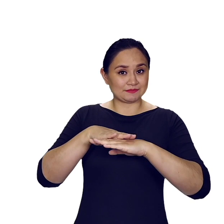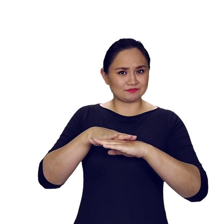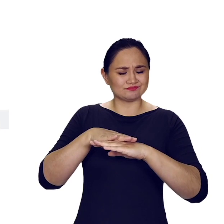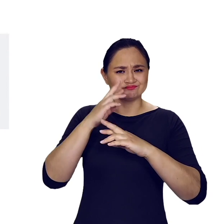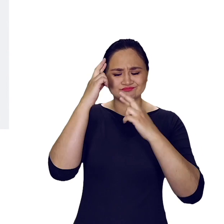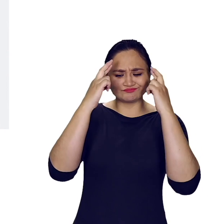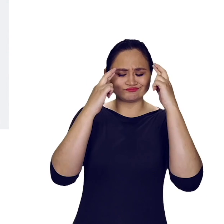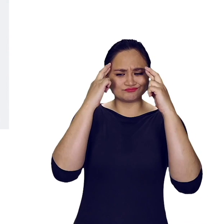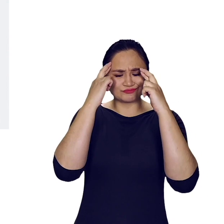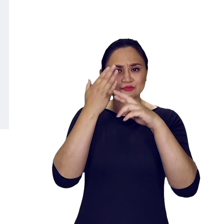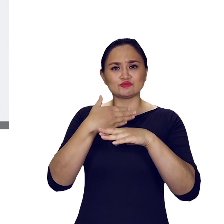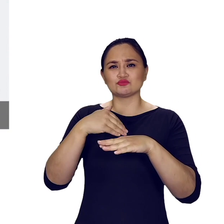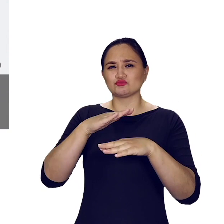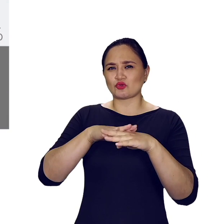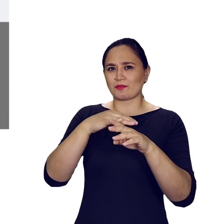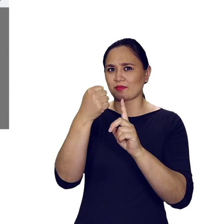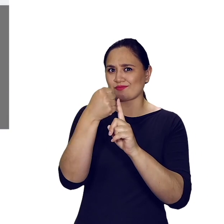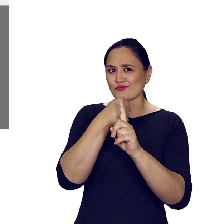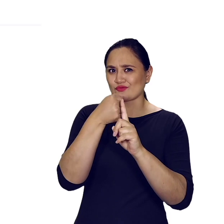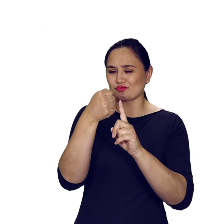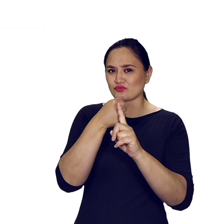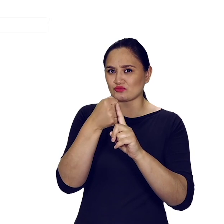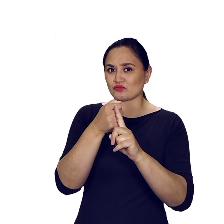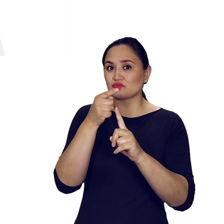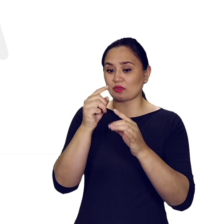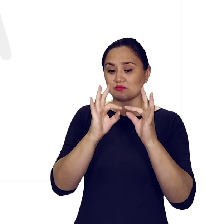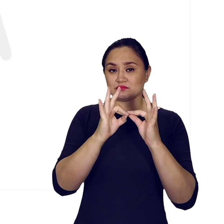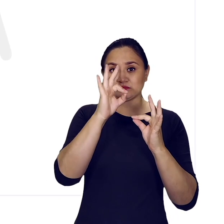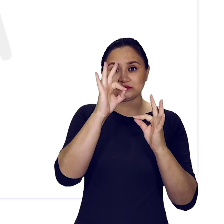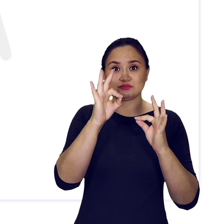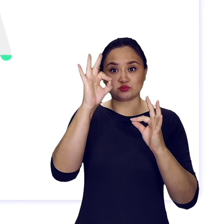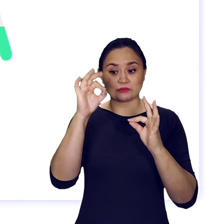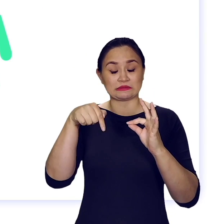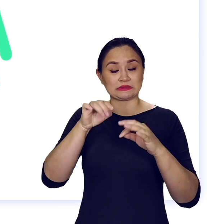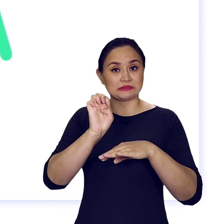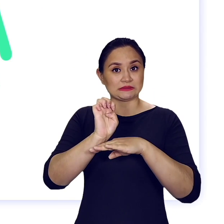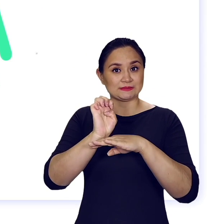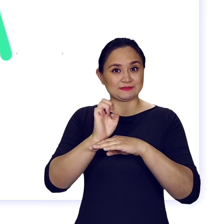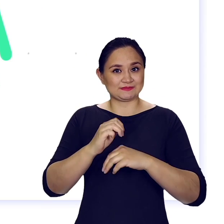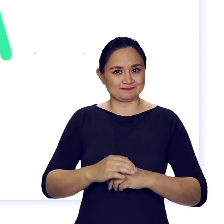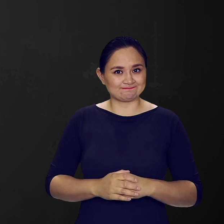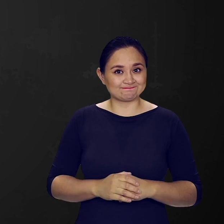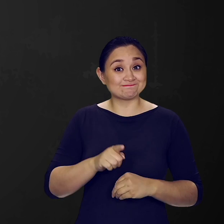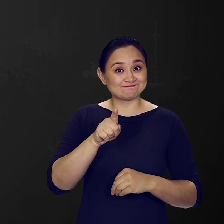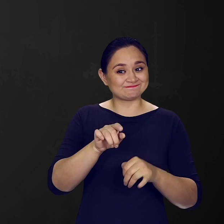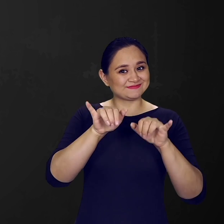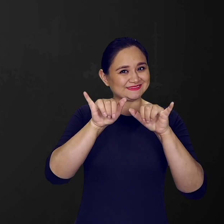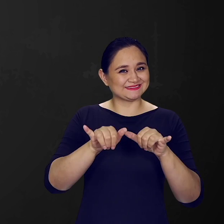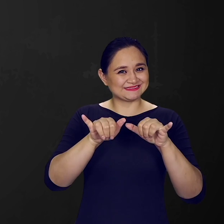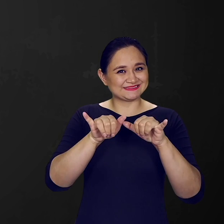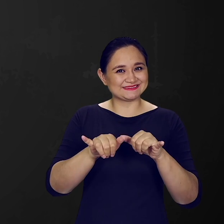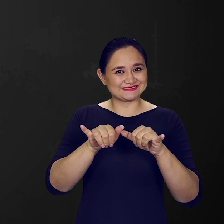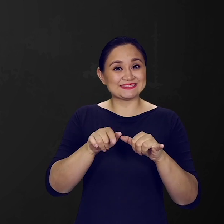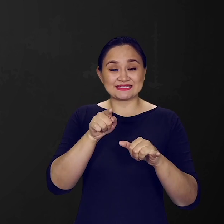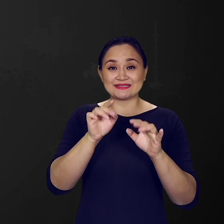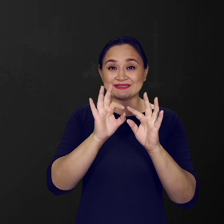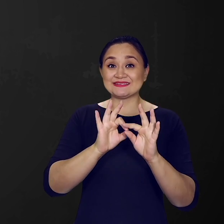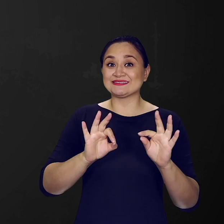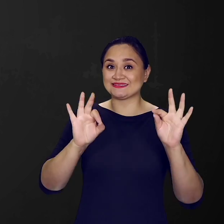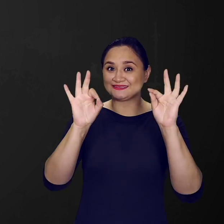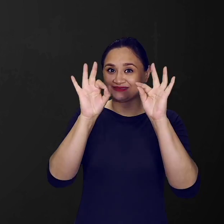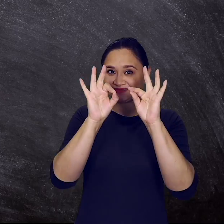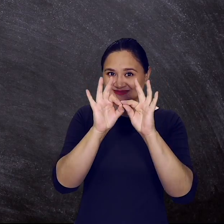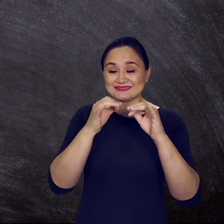bachillerato reflexionaremos sobre la violencia según las estadísticas de nuestro país. No se muevan, que esto es